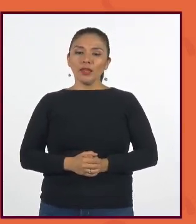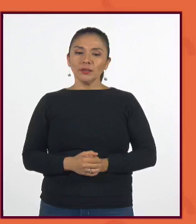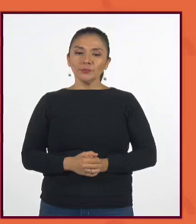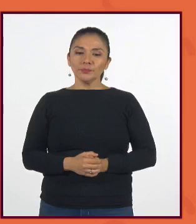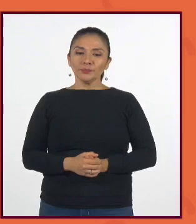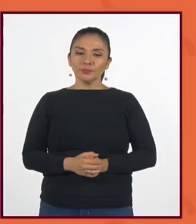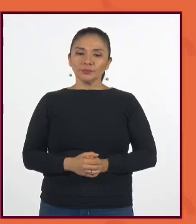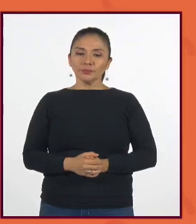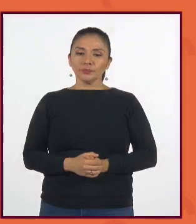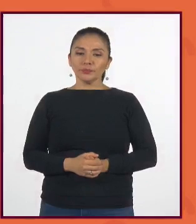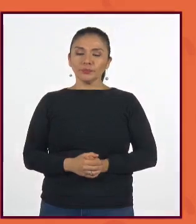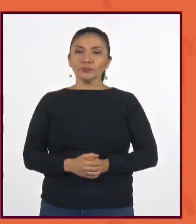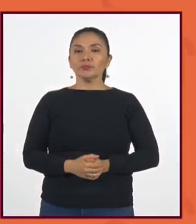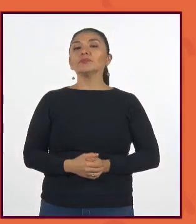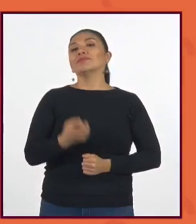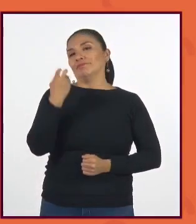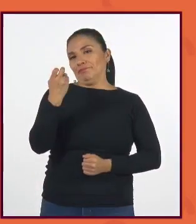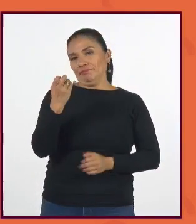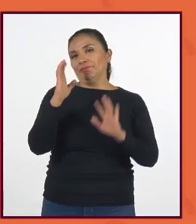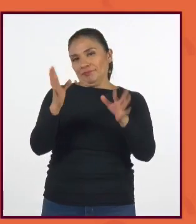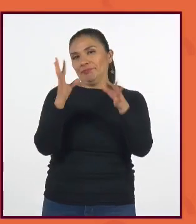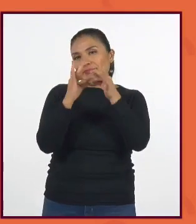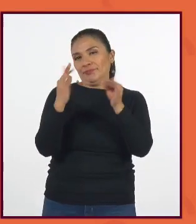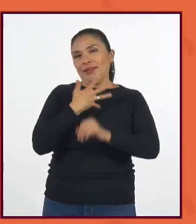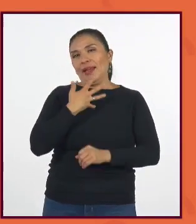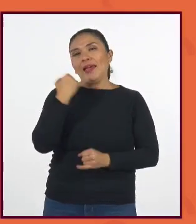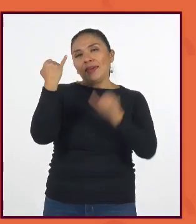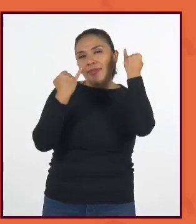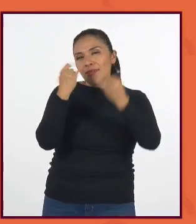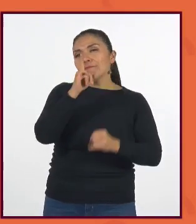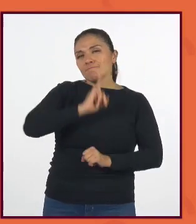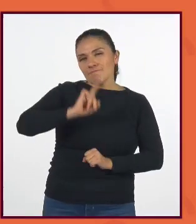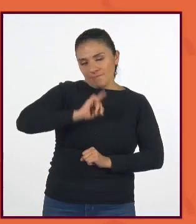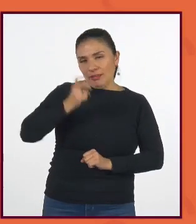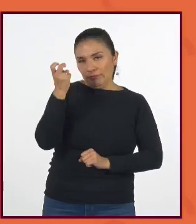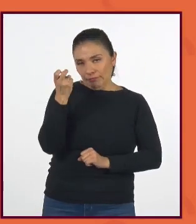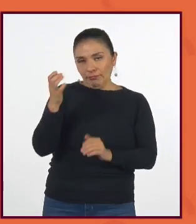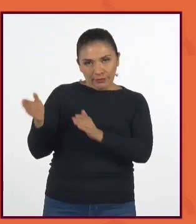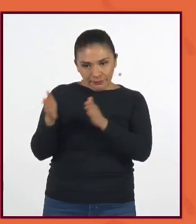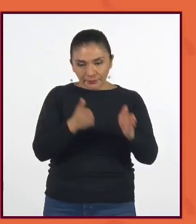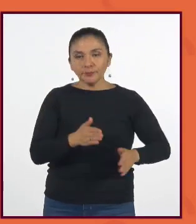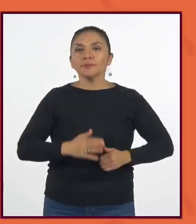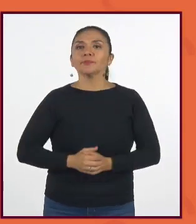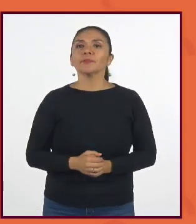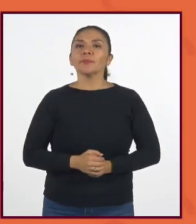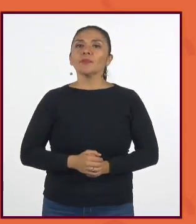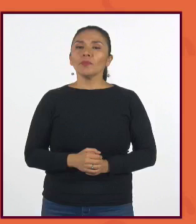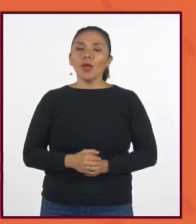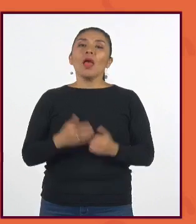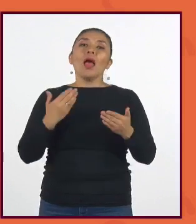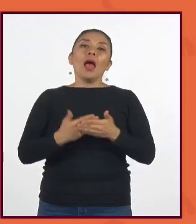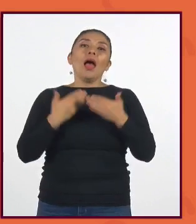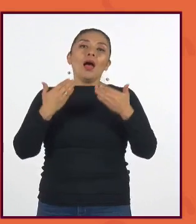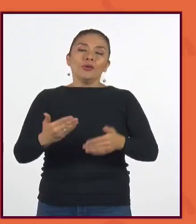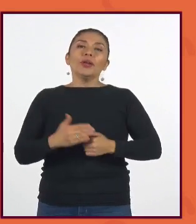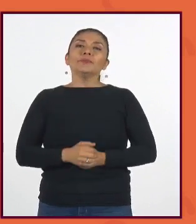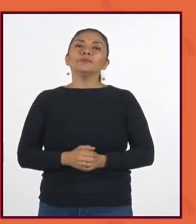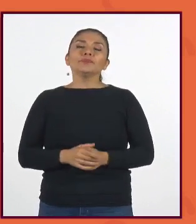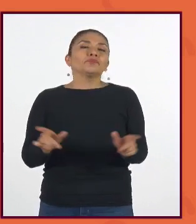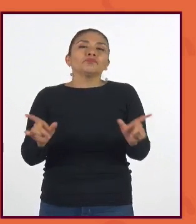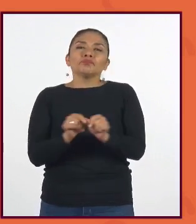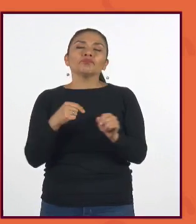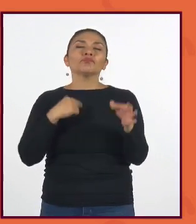Sí, porque ya hablamos sobre los mitos y realidades del vapeador. Y bueno, vamos a hablar brevemente de